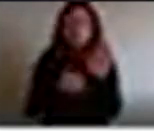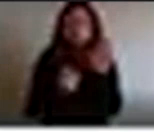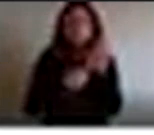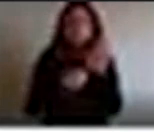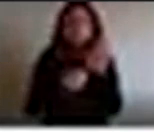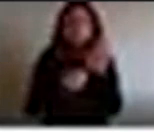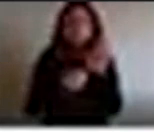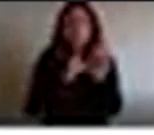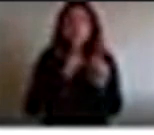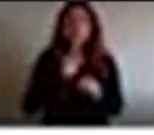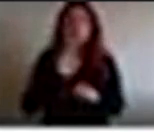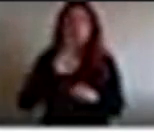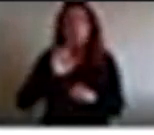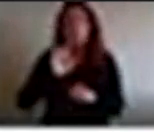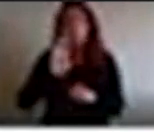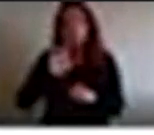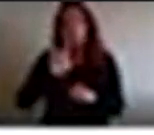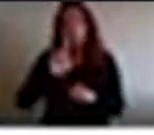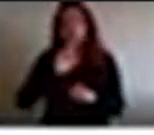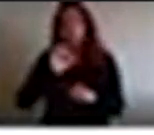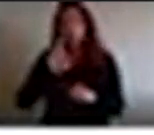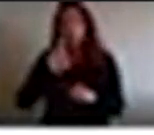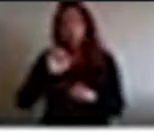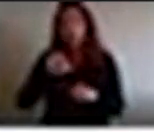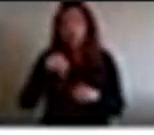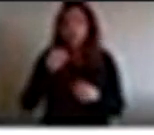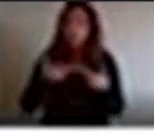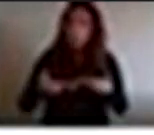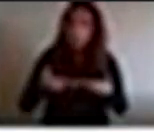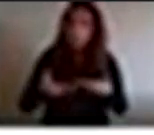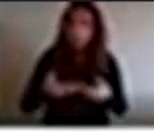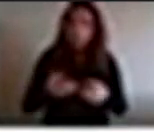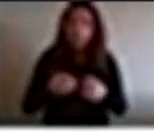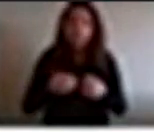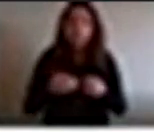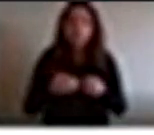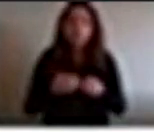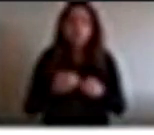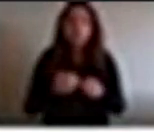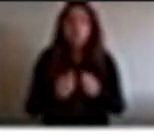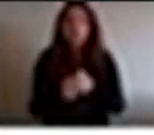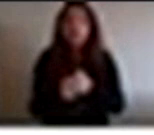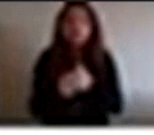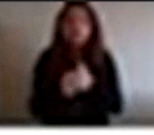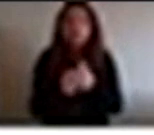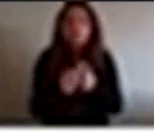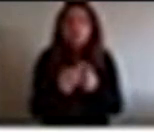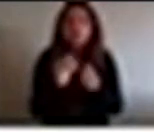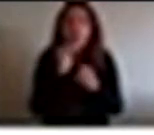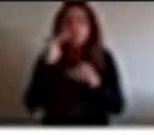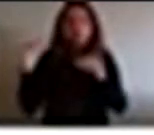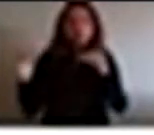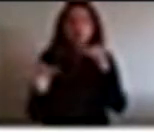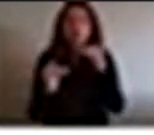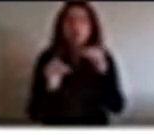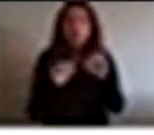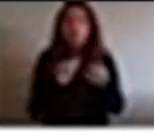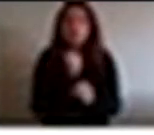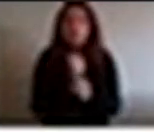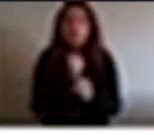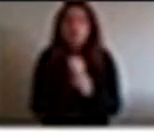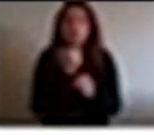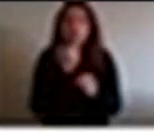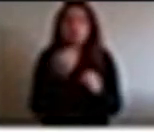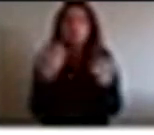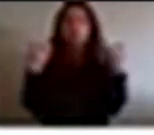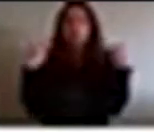se encuentra dedicada a temas laborales. Ya lo pudiste pegar, muy bien. Como asesora del gabinete del subsecretario de Trabajo y como encargada de la